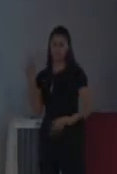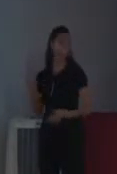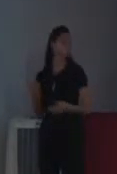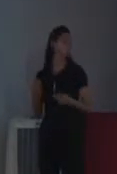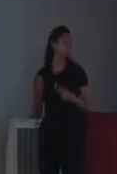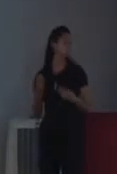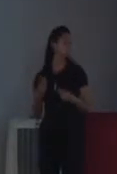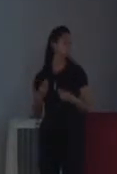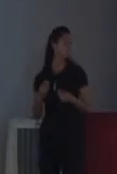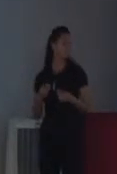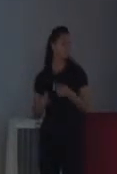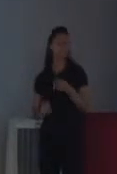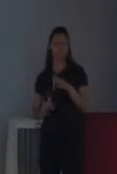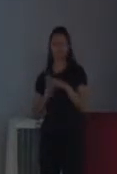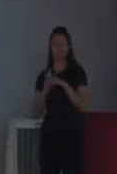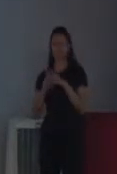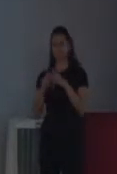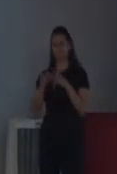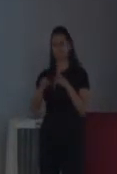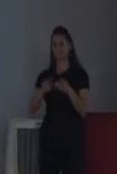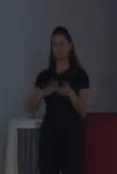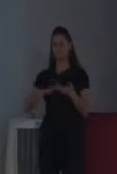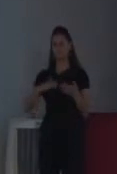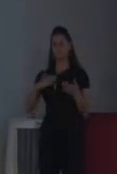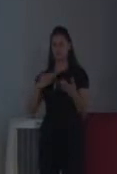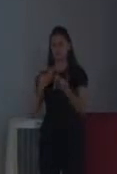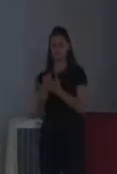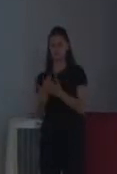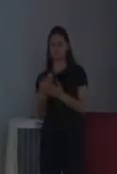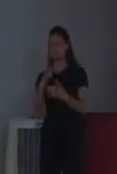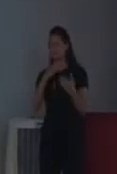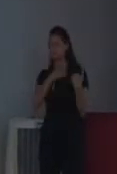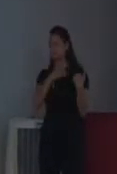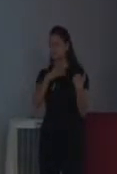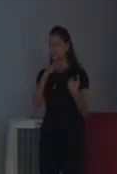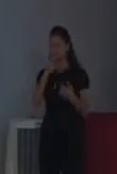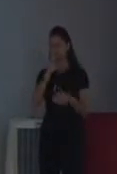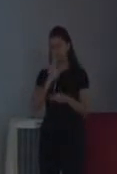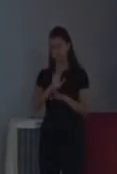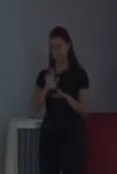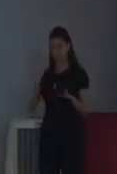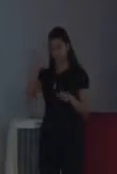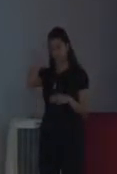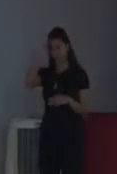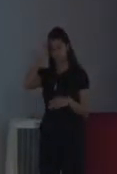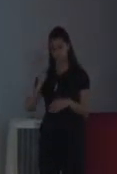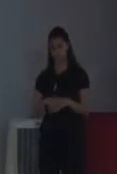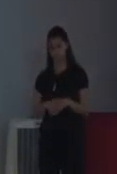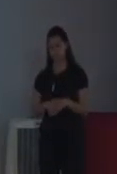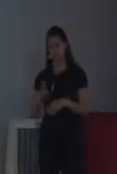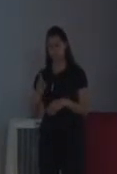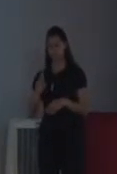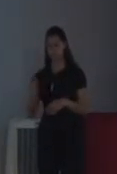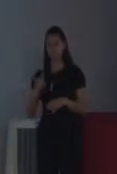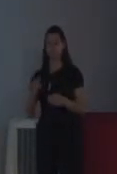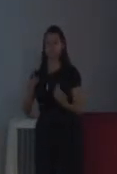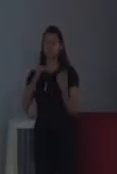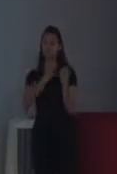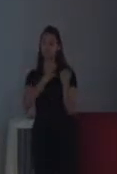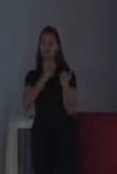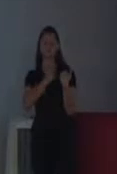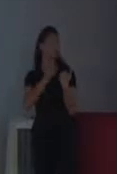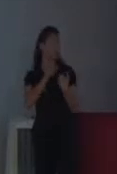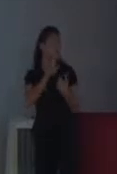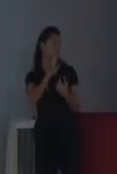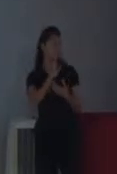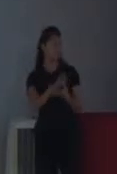crear ese cambio. ¿Sí? La responsabilidad no solamente es de los docentes, la